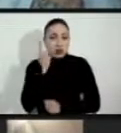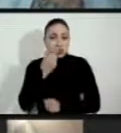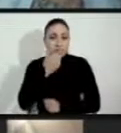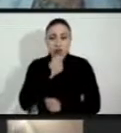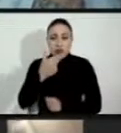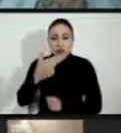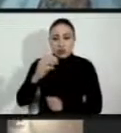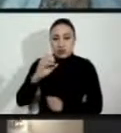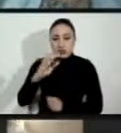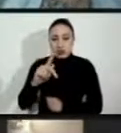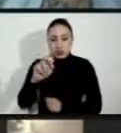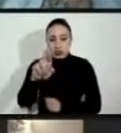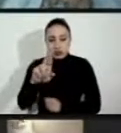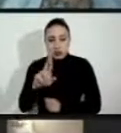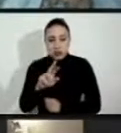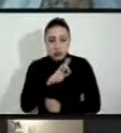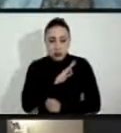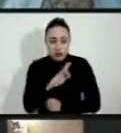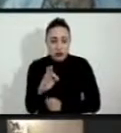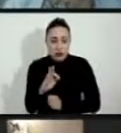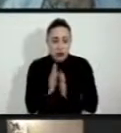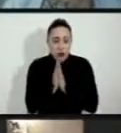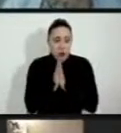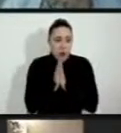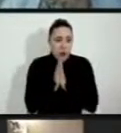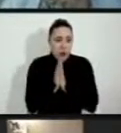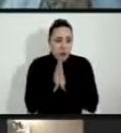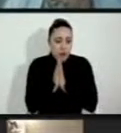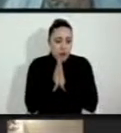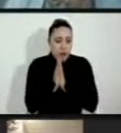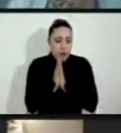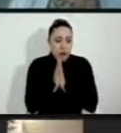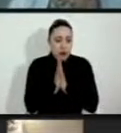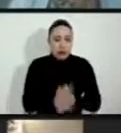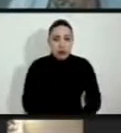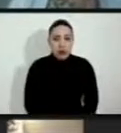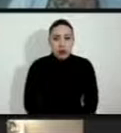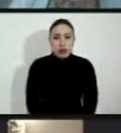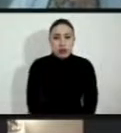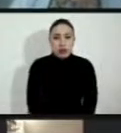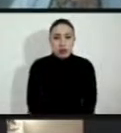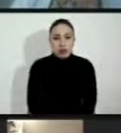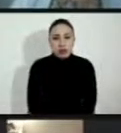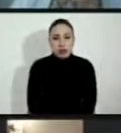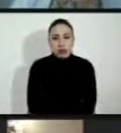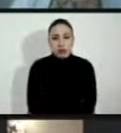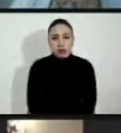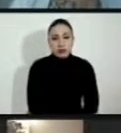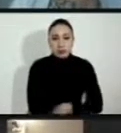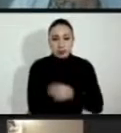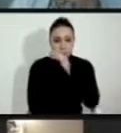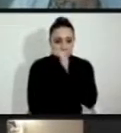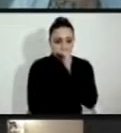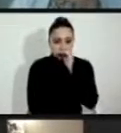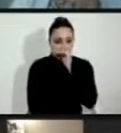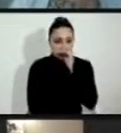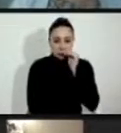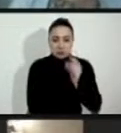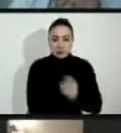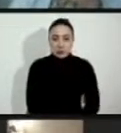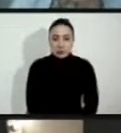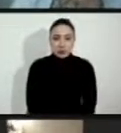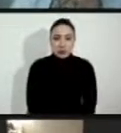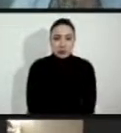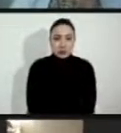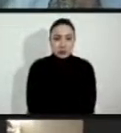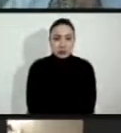si me permitiera formularle al diputado Héctor Barrera Marmolejo una propuesta de modificación a su